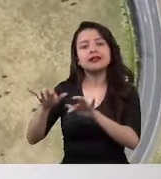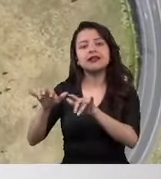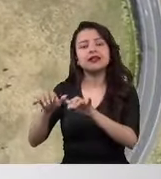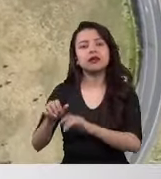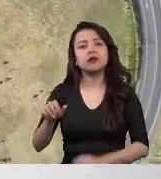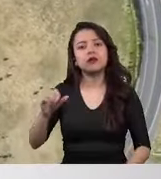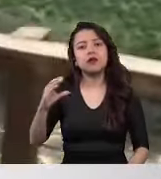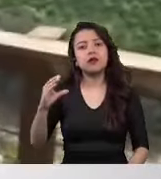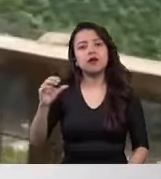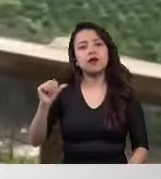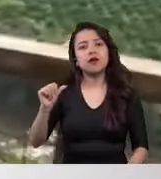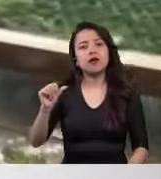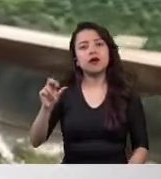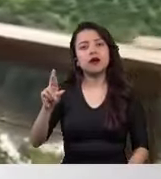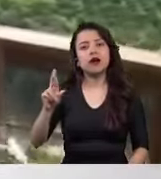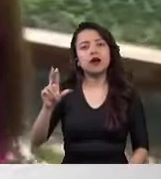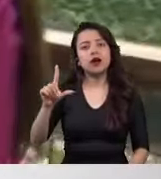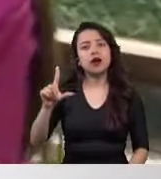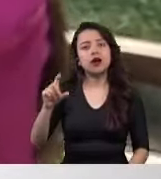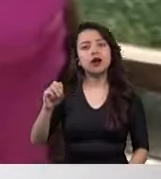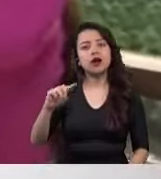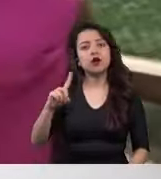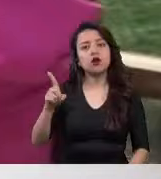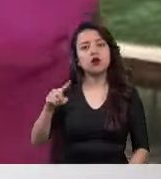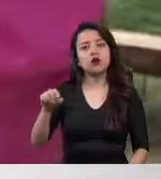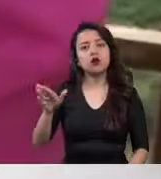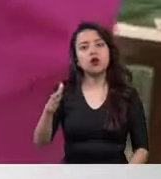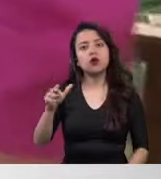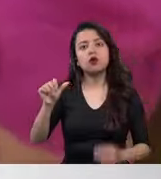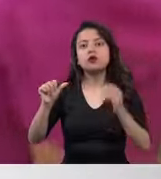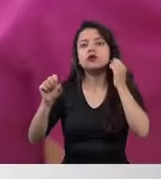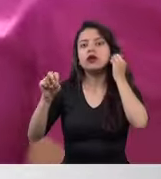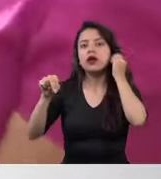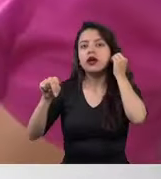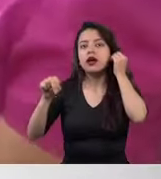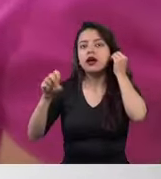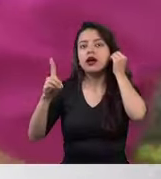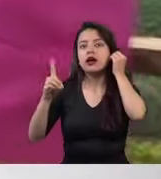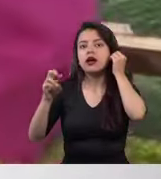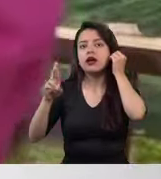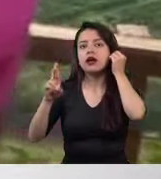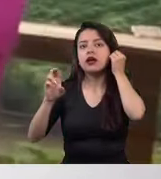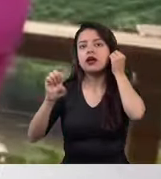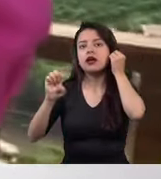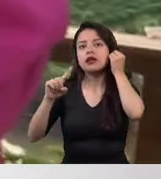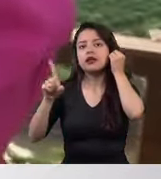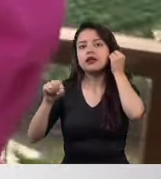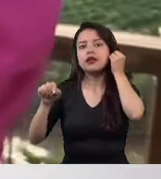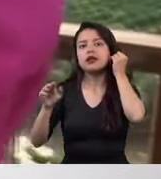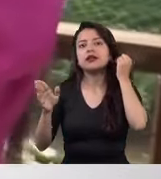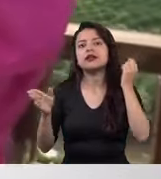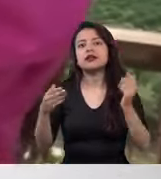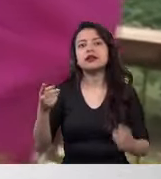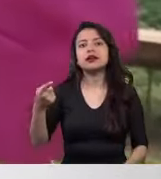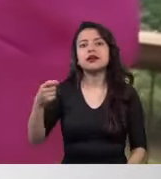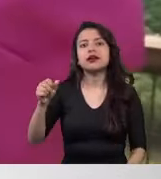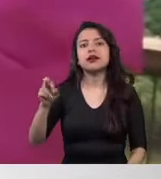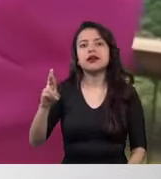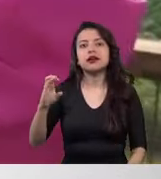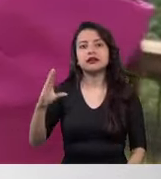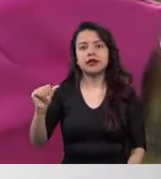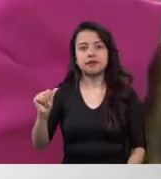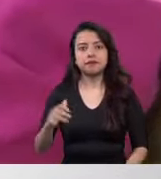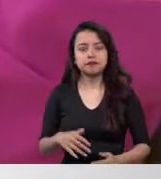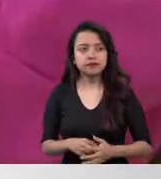de Planeación, quien nos cuenta un poco acerca de esos recursos. Secretario, ¿cuánto ha sido la inversión y cuánto se